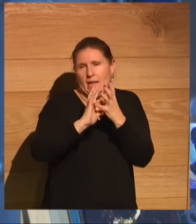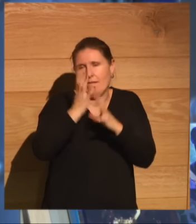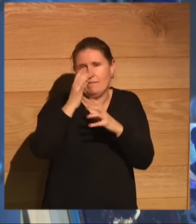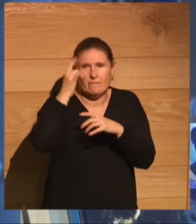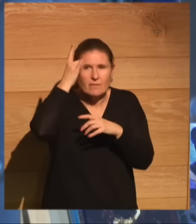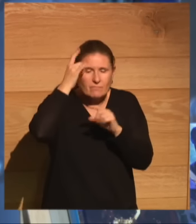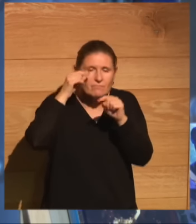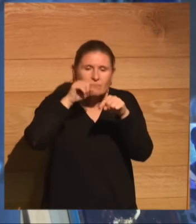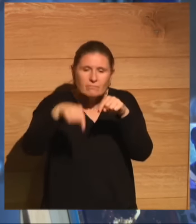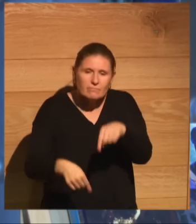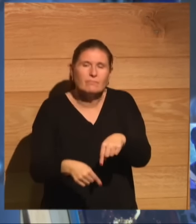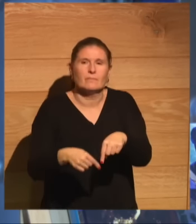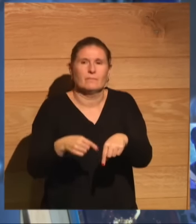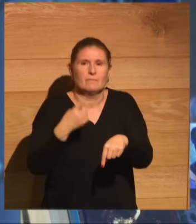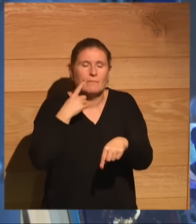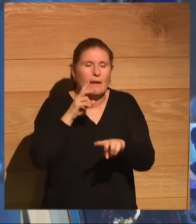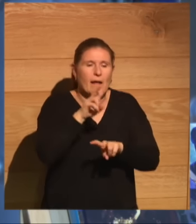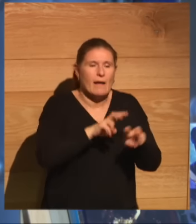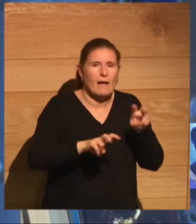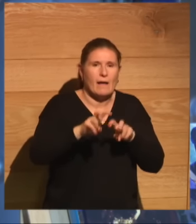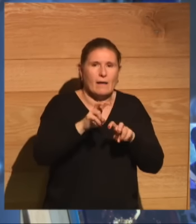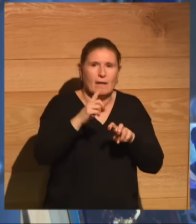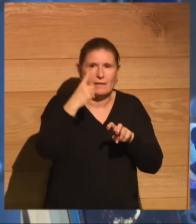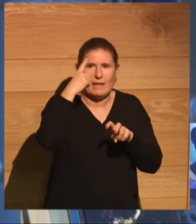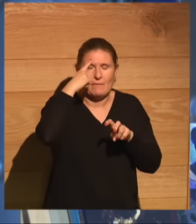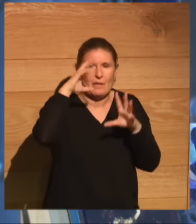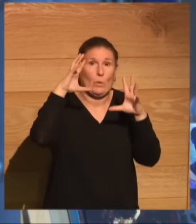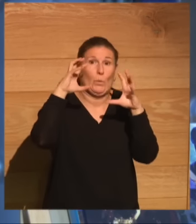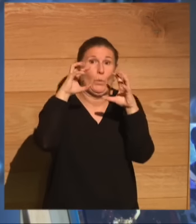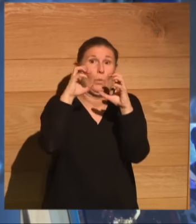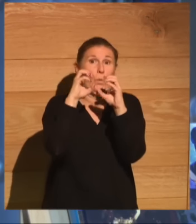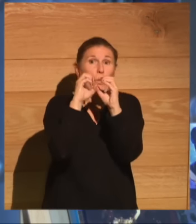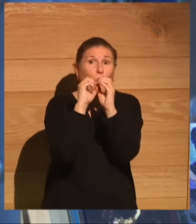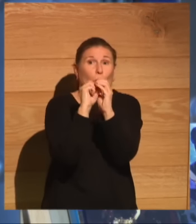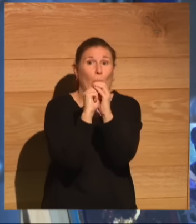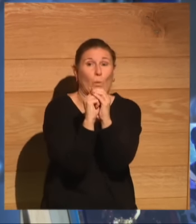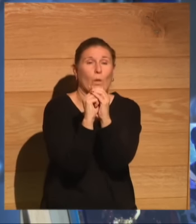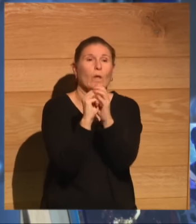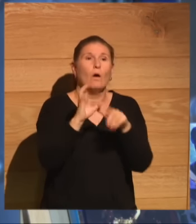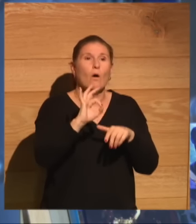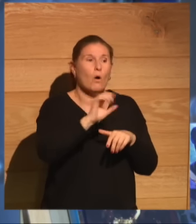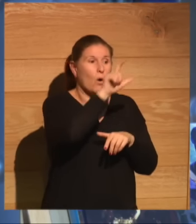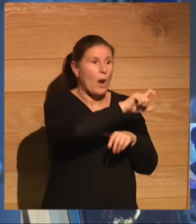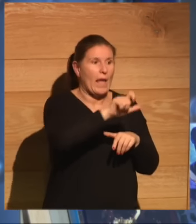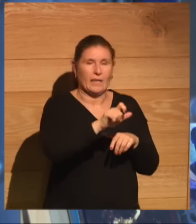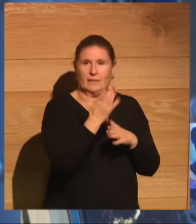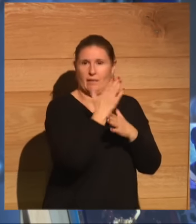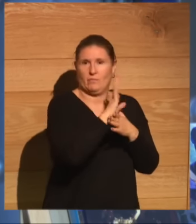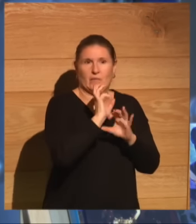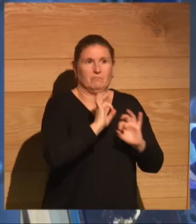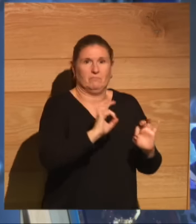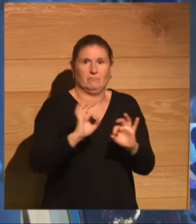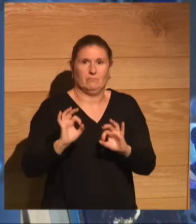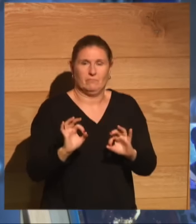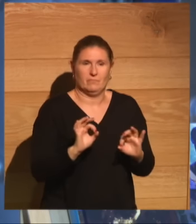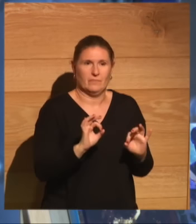de Burton, como el explorador con la cabeza reducida, recién reducida. Maravilloso. O la gente mostrándose tal cual ha sido atropellada,